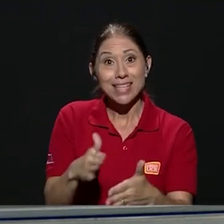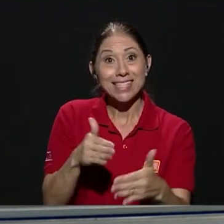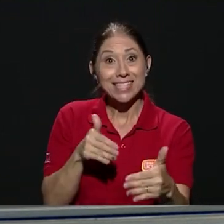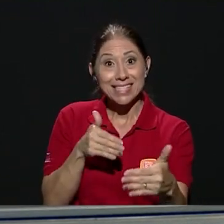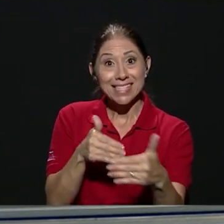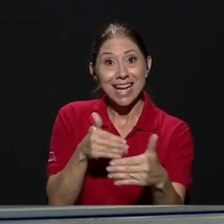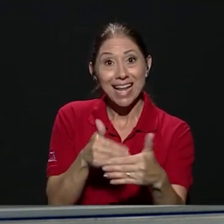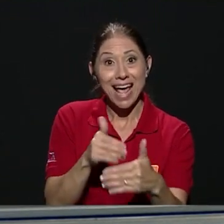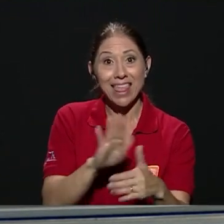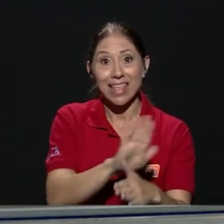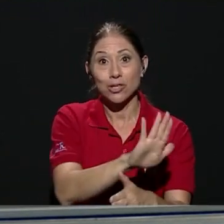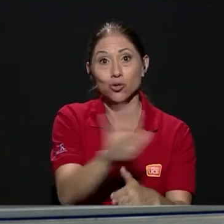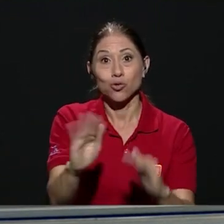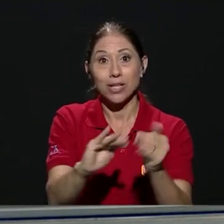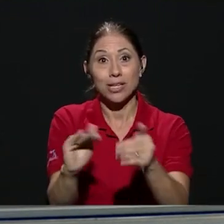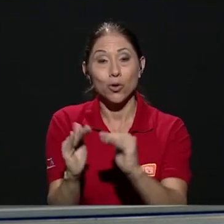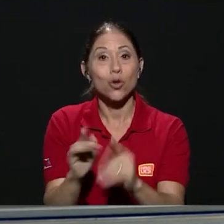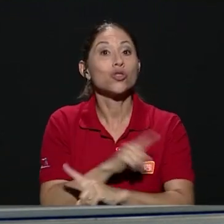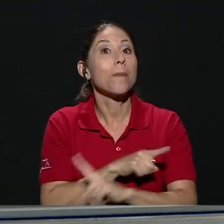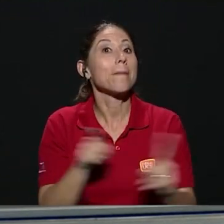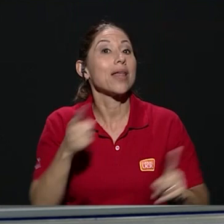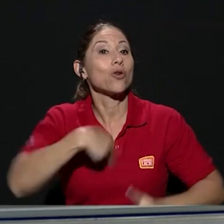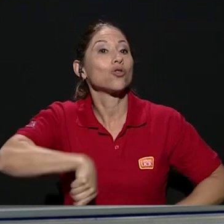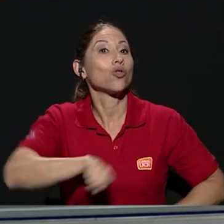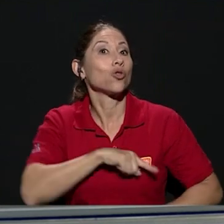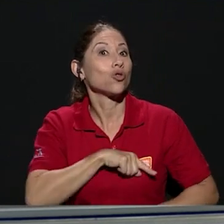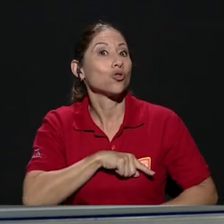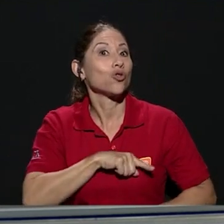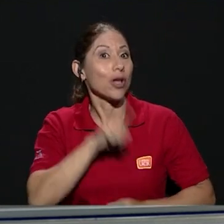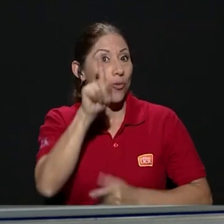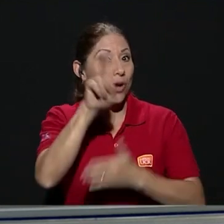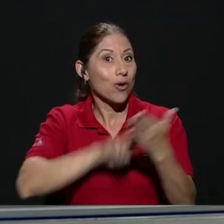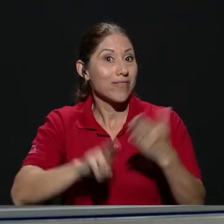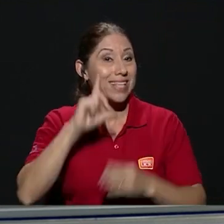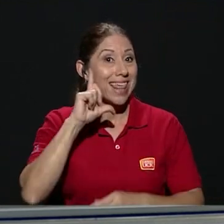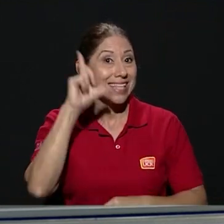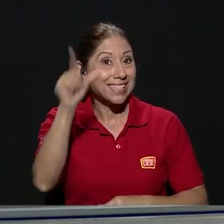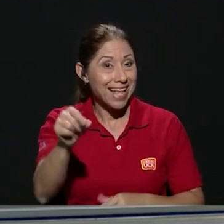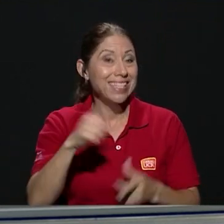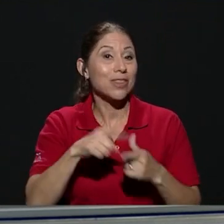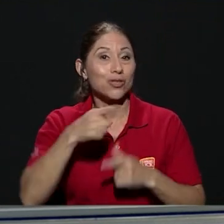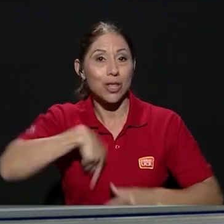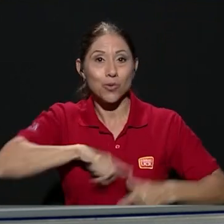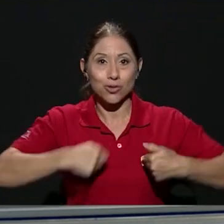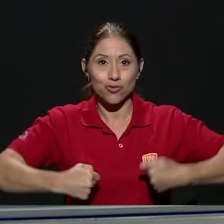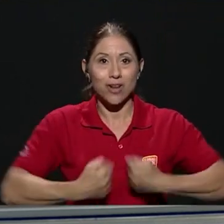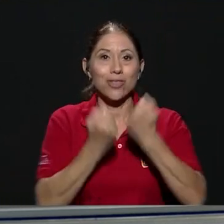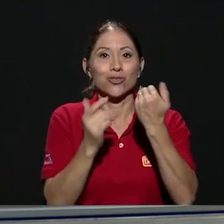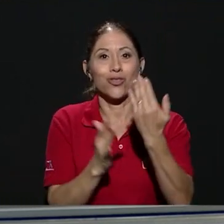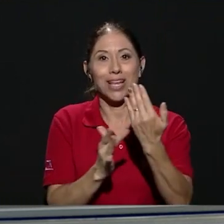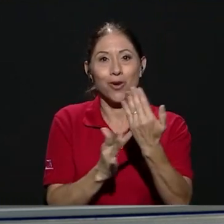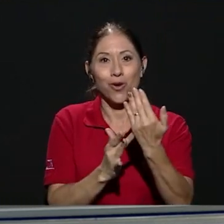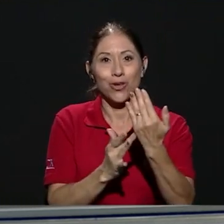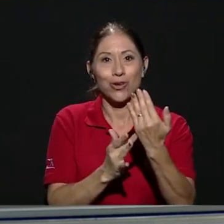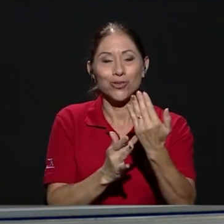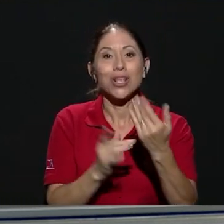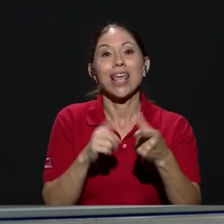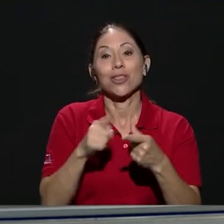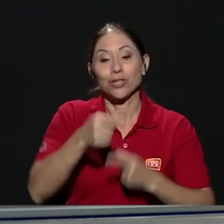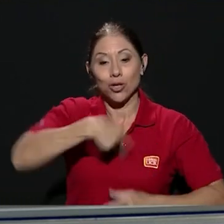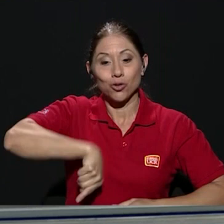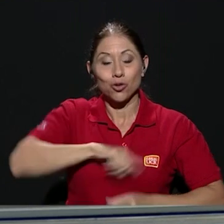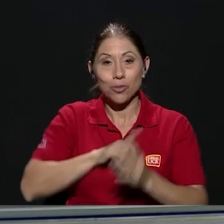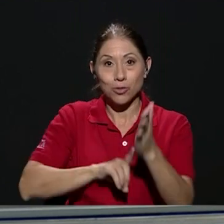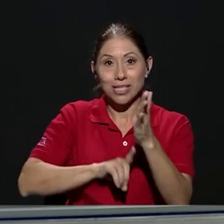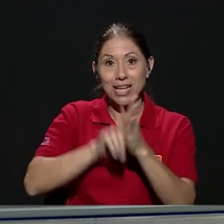una universidad a distancia tenemos retos tecnológicos, por ejemplo. Entonces hemos desarrollado cursos de alfabetización digital dirigidos exclusivamente a